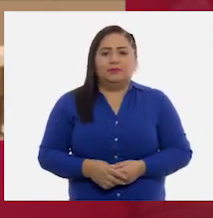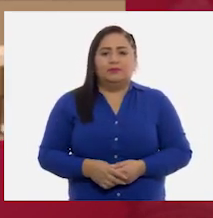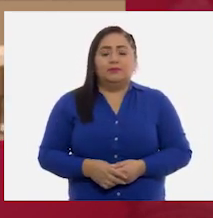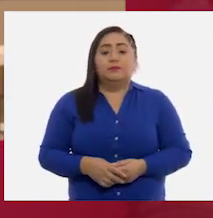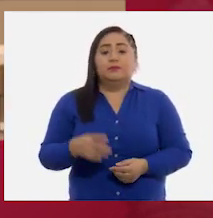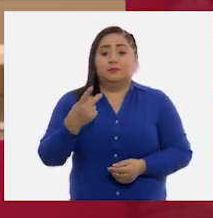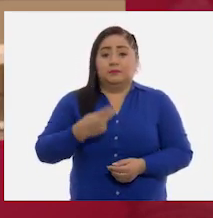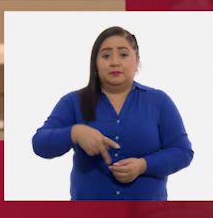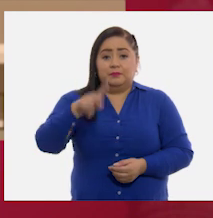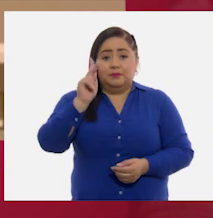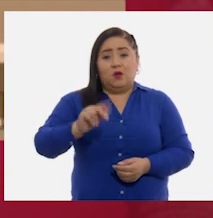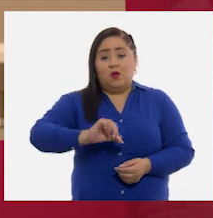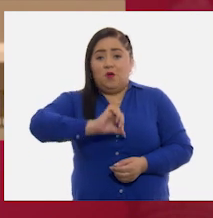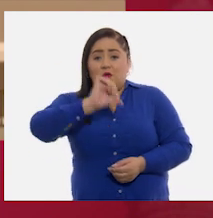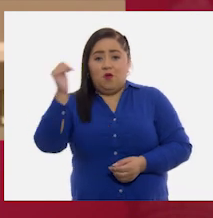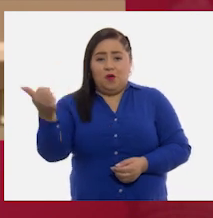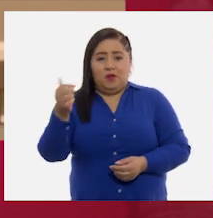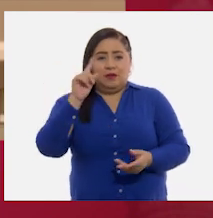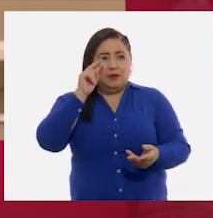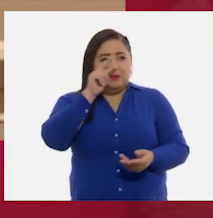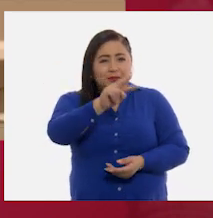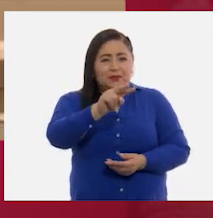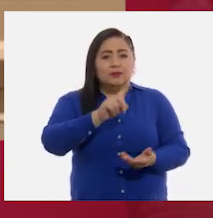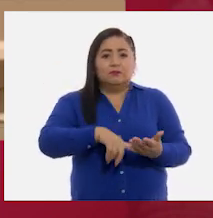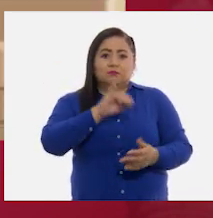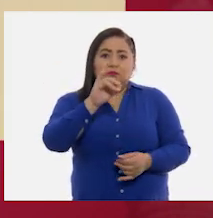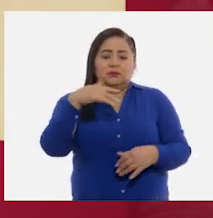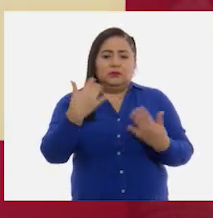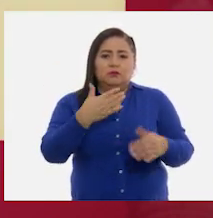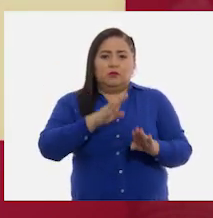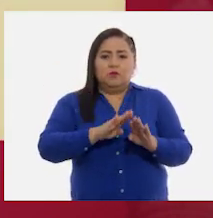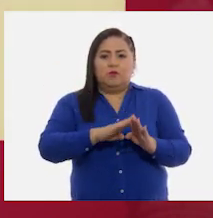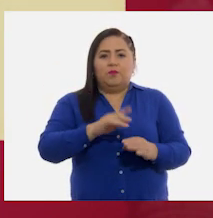Sin embargo, otras ilustres insurgentes merecen la